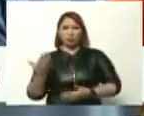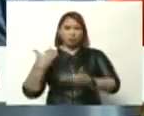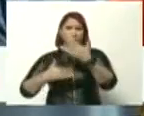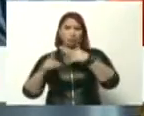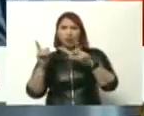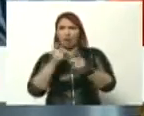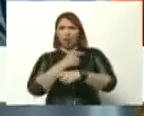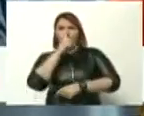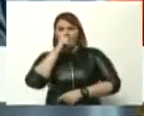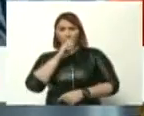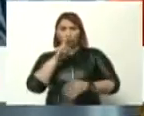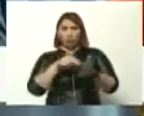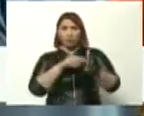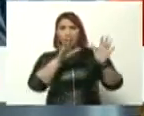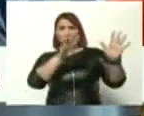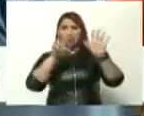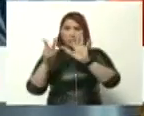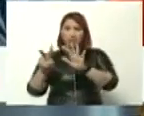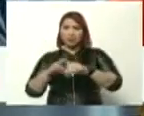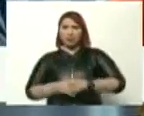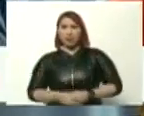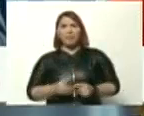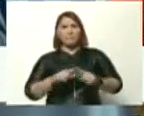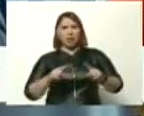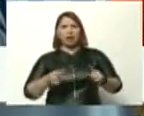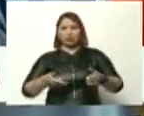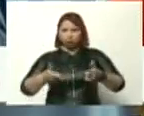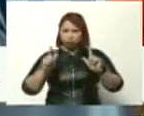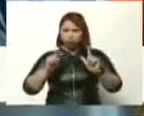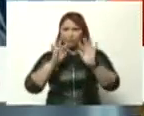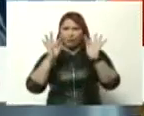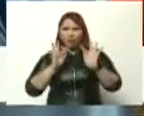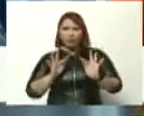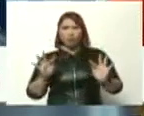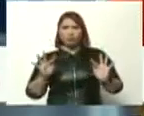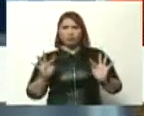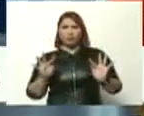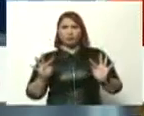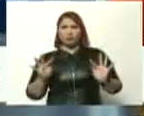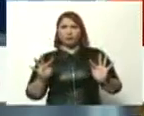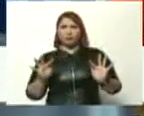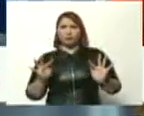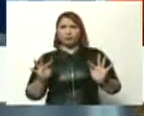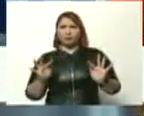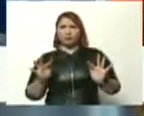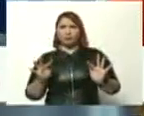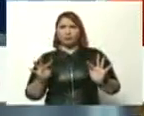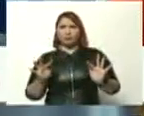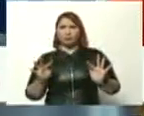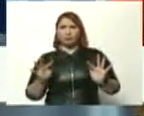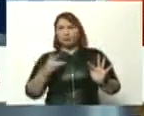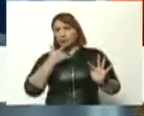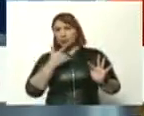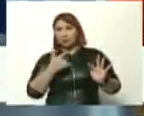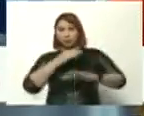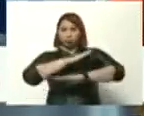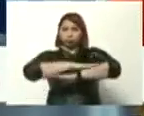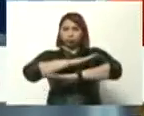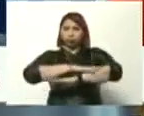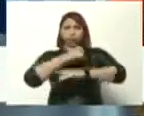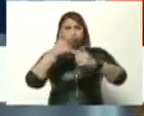agosto del año 2017 para proceder de manera vamos a decirlo, disciplinada,